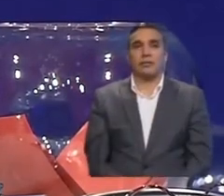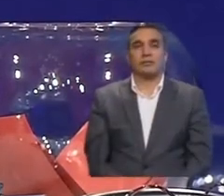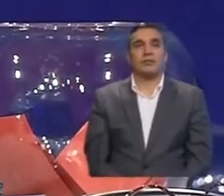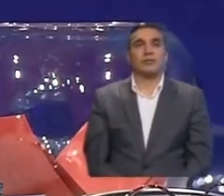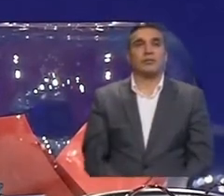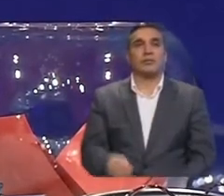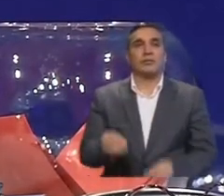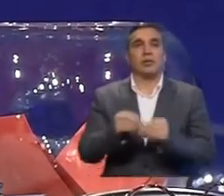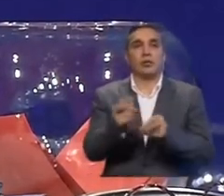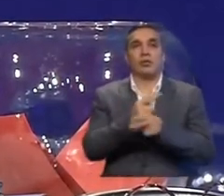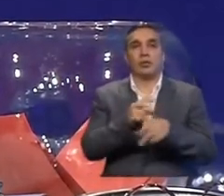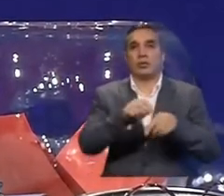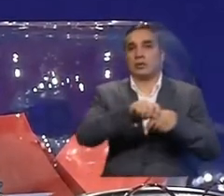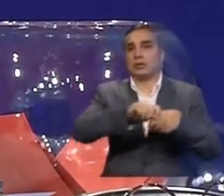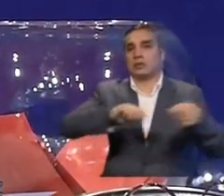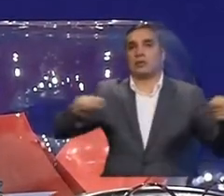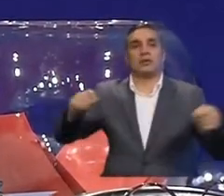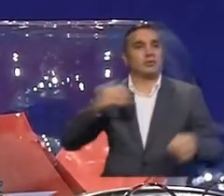más cuidado con la apertura.